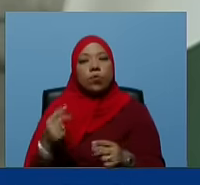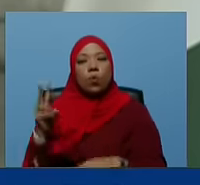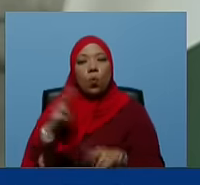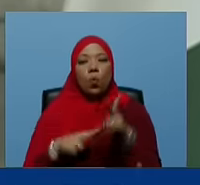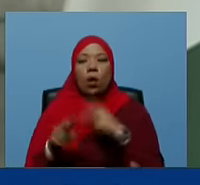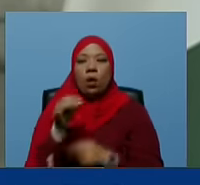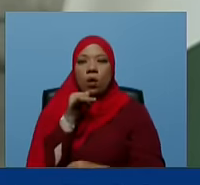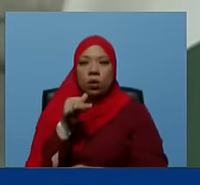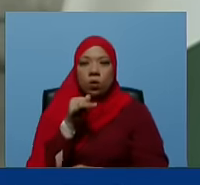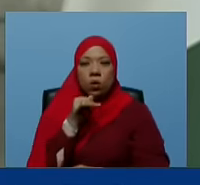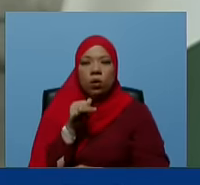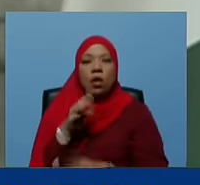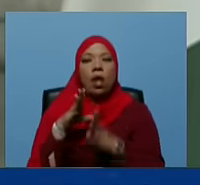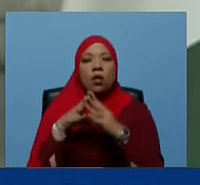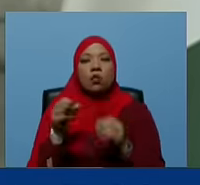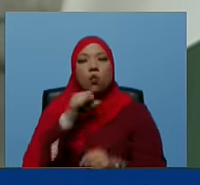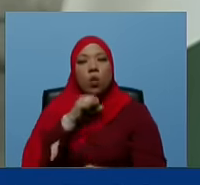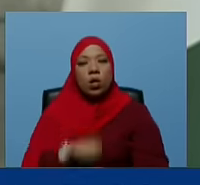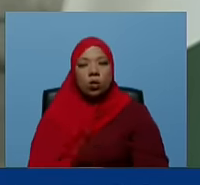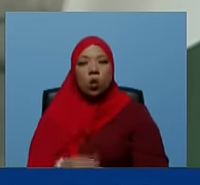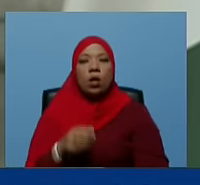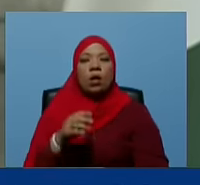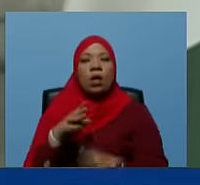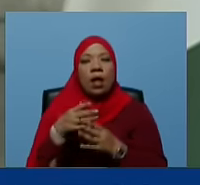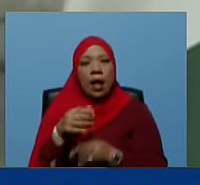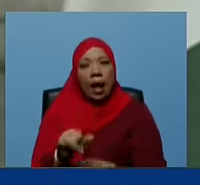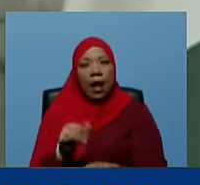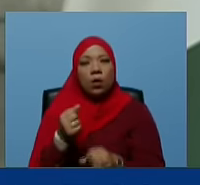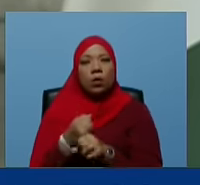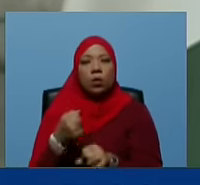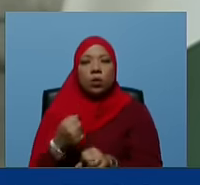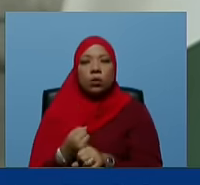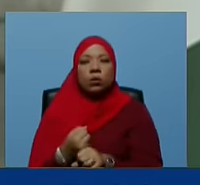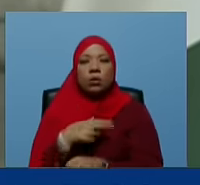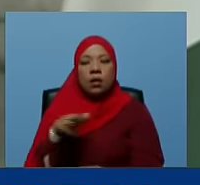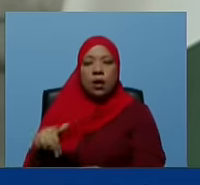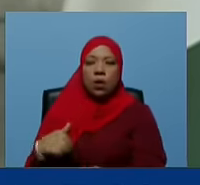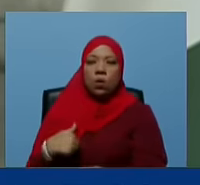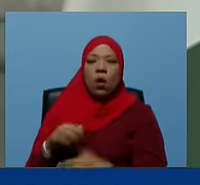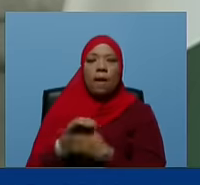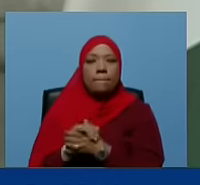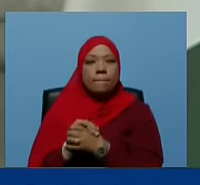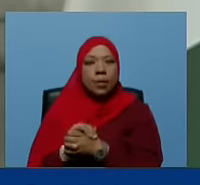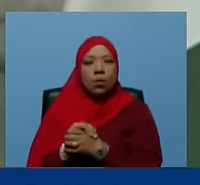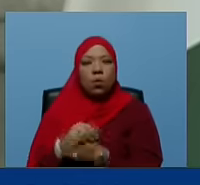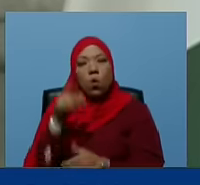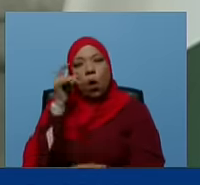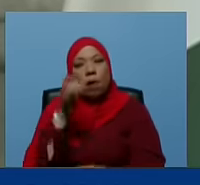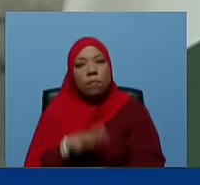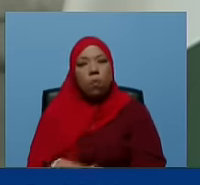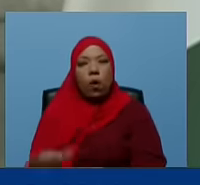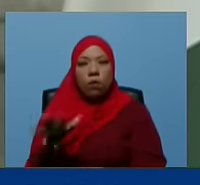espirituales, históricas o morales que las tenemos en nuestra alma pura de pueblo,